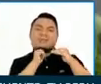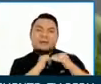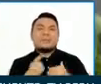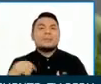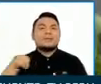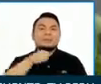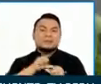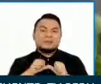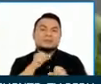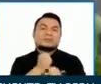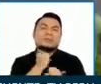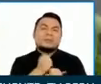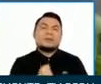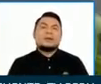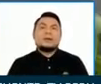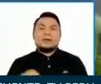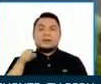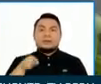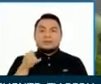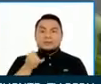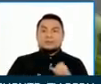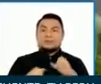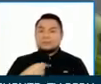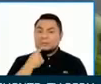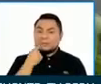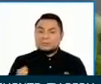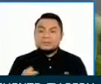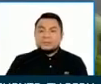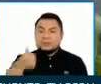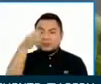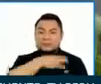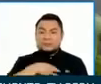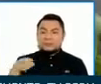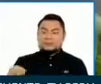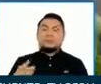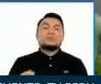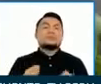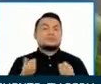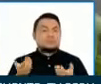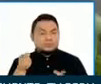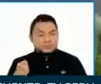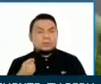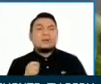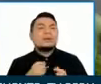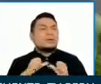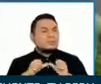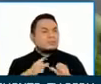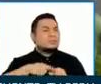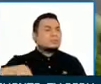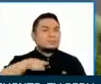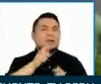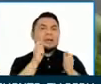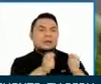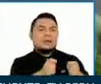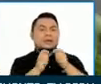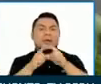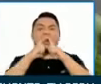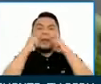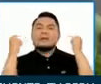trabajando en ello. Y esto último que mencionaba la Premier sobre la dotación de mascarillas